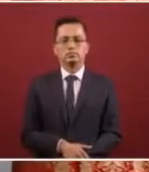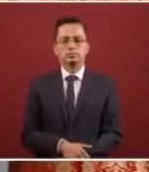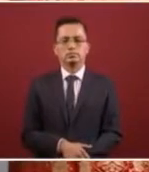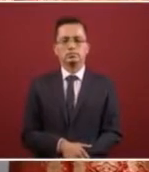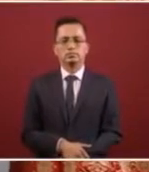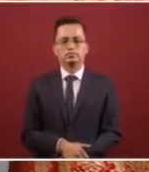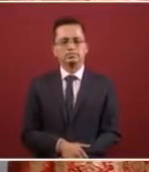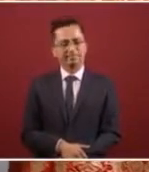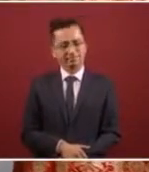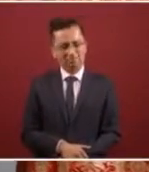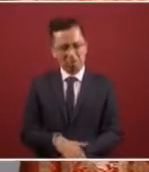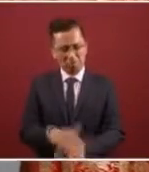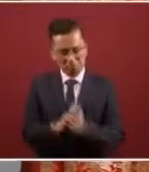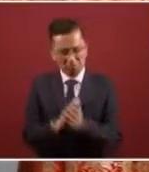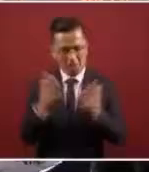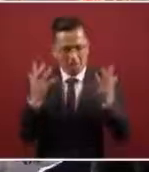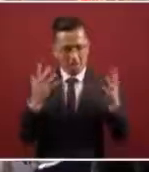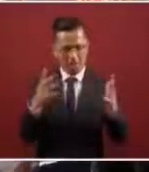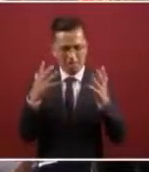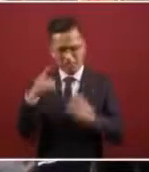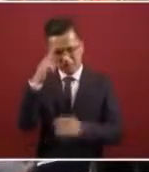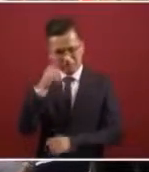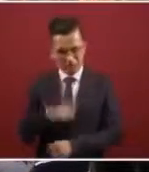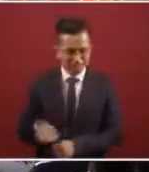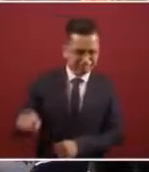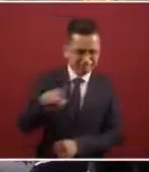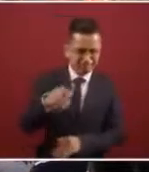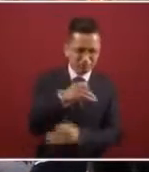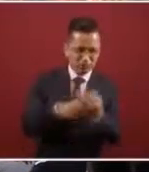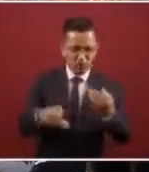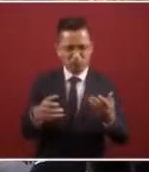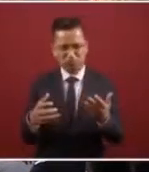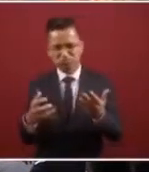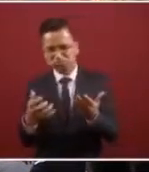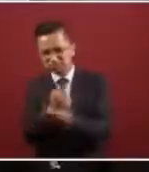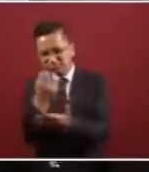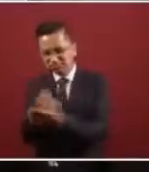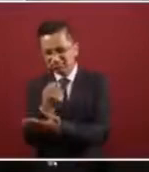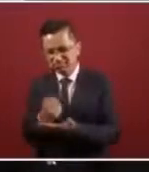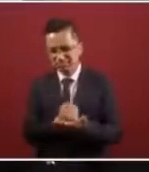Demos un fuerte aplauso a todos los ganadores.